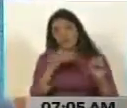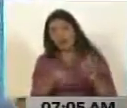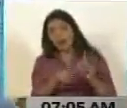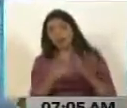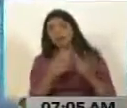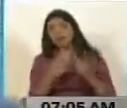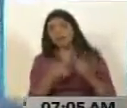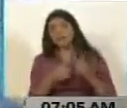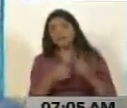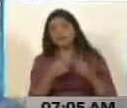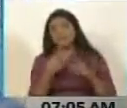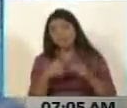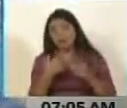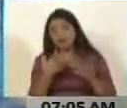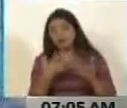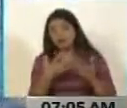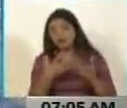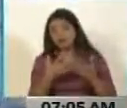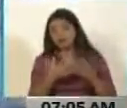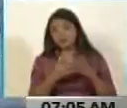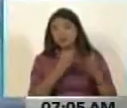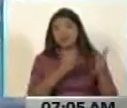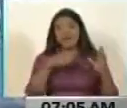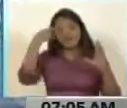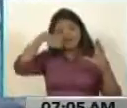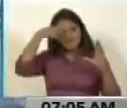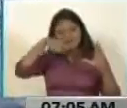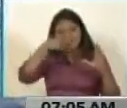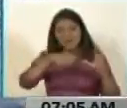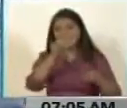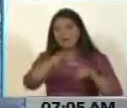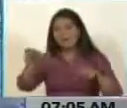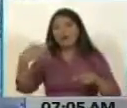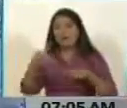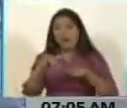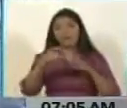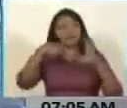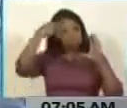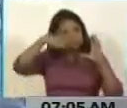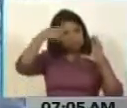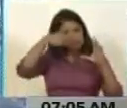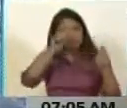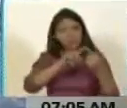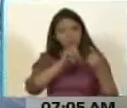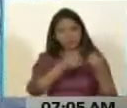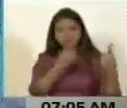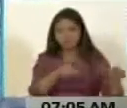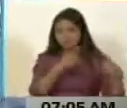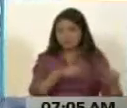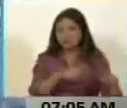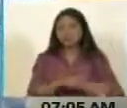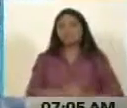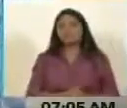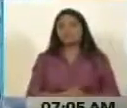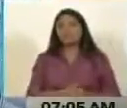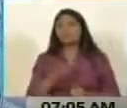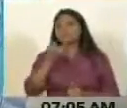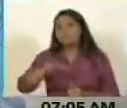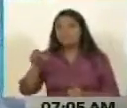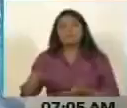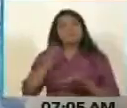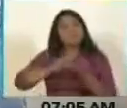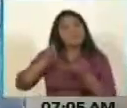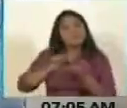para la plataforma de cine de audiovisual, donde tenemos creadores audiovisuales independientes que están vinculándose con la vía del cine, compositores que llevan su